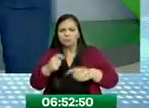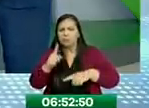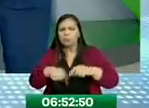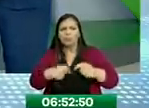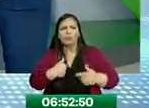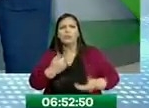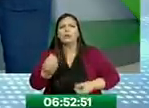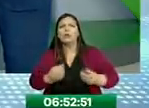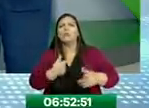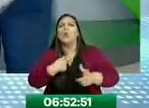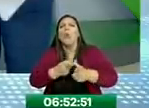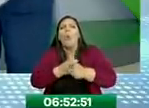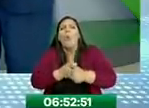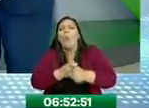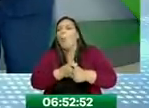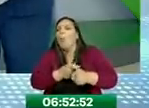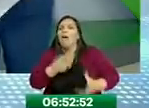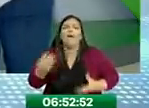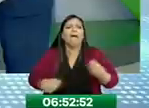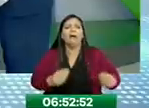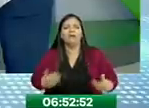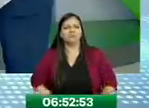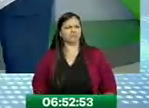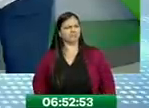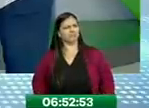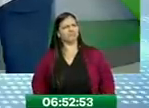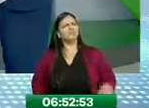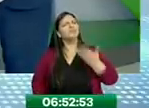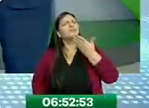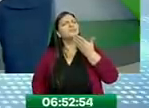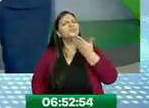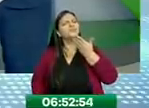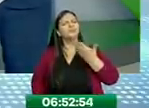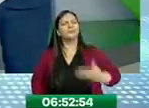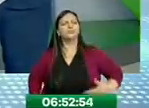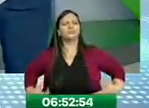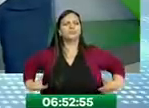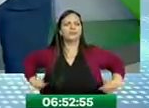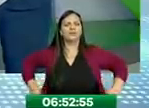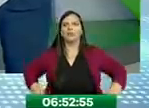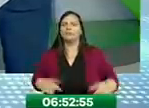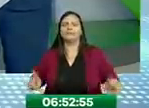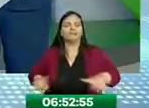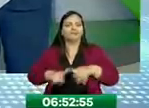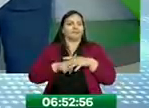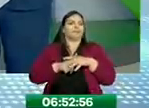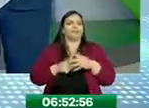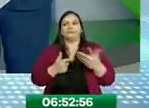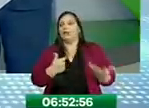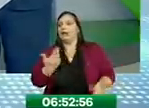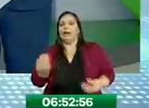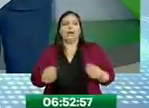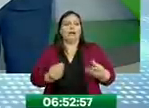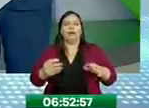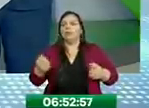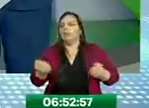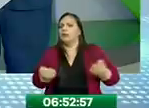es el asunto? ¿Cómo se va a manejar? ¿Cuáles son las situaciones que se van a dar a partir de mañana que va a haber restricción vehicular?